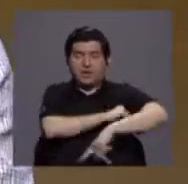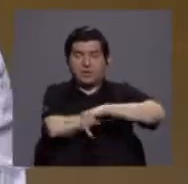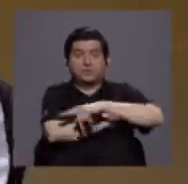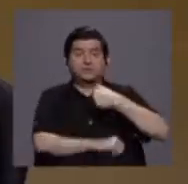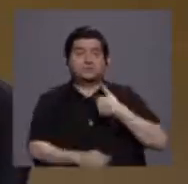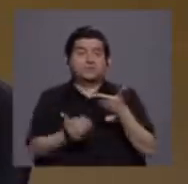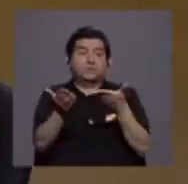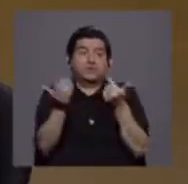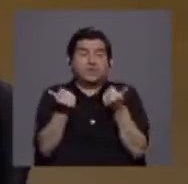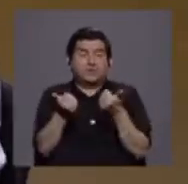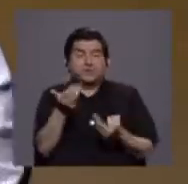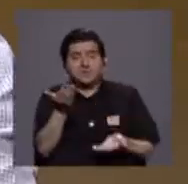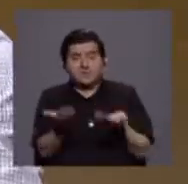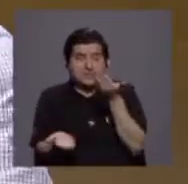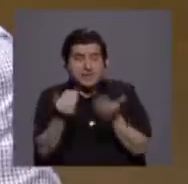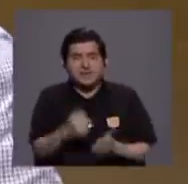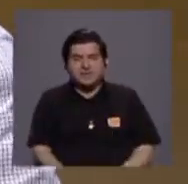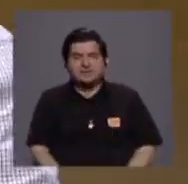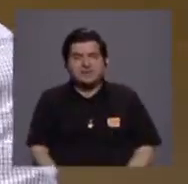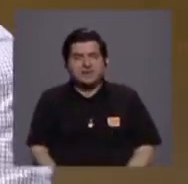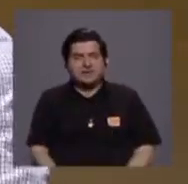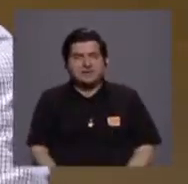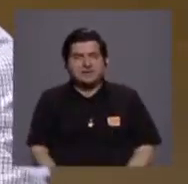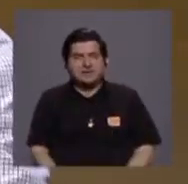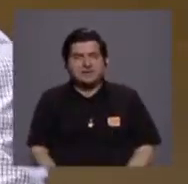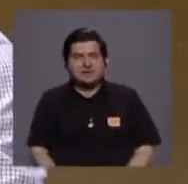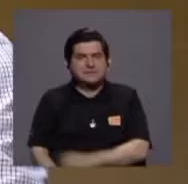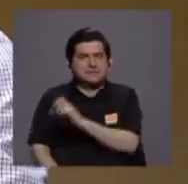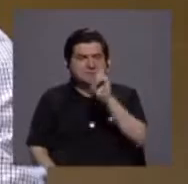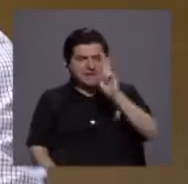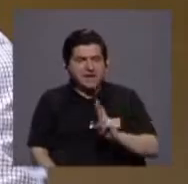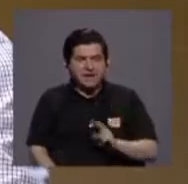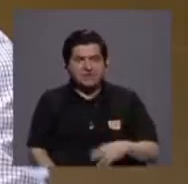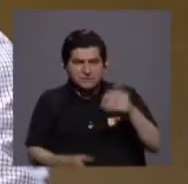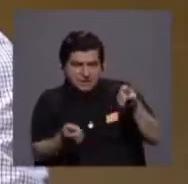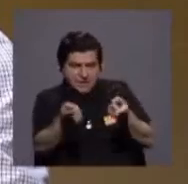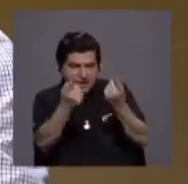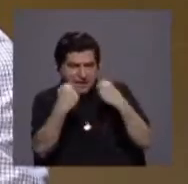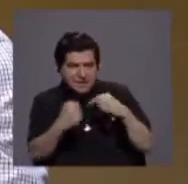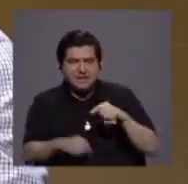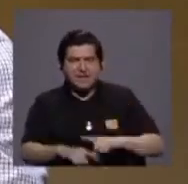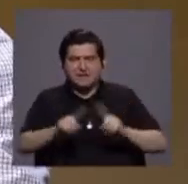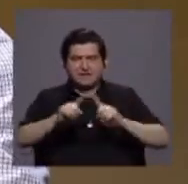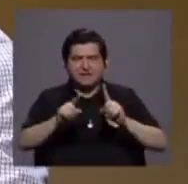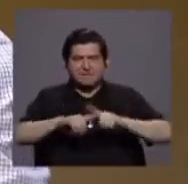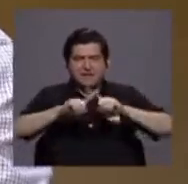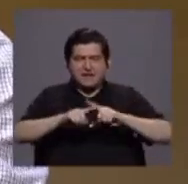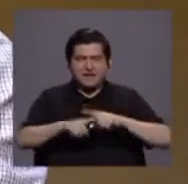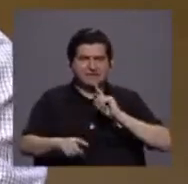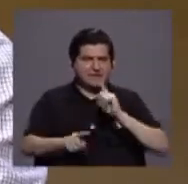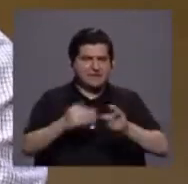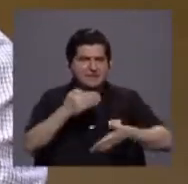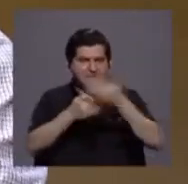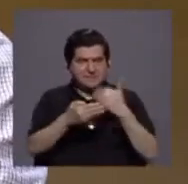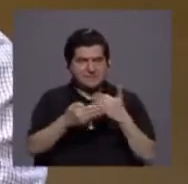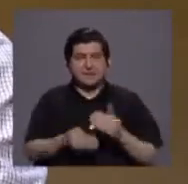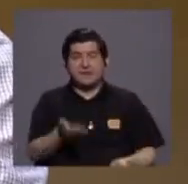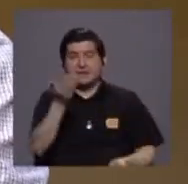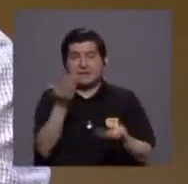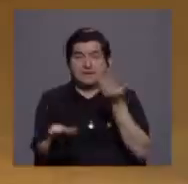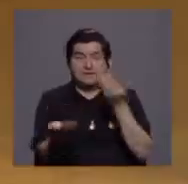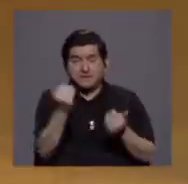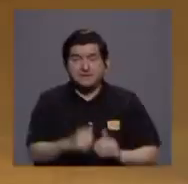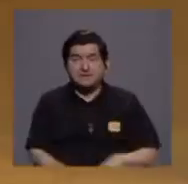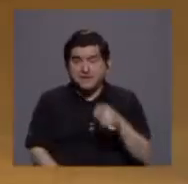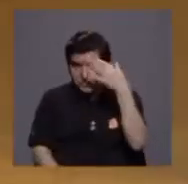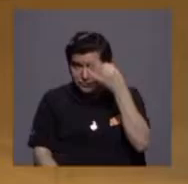quisiera un poquito traer a Costa Rica todas estas tendencias que hemos apenas esbozado. Tal vez, don José Rafael,